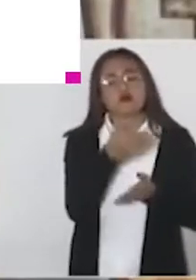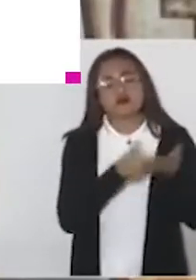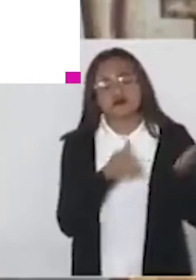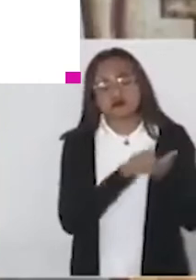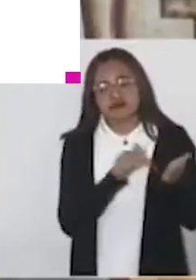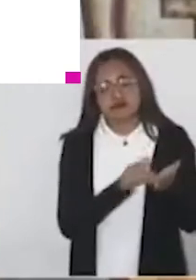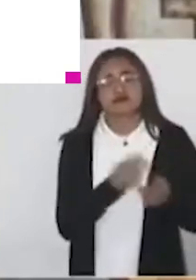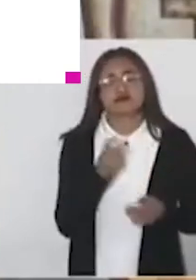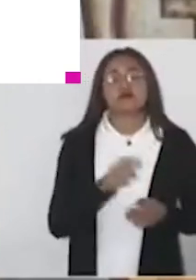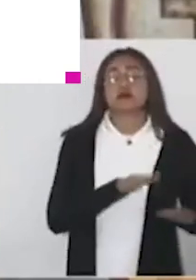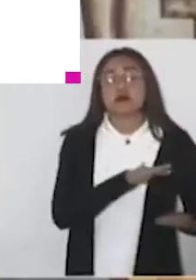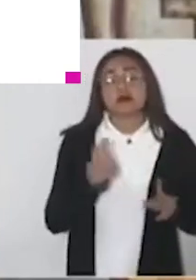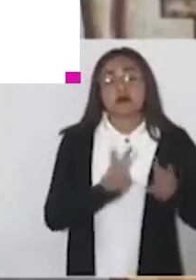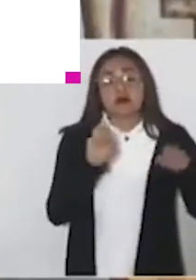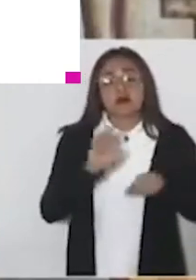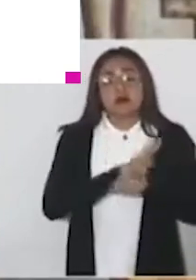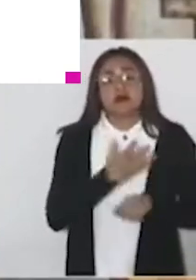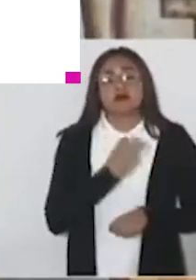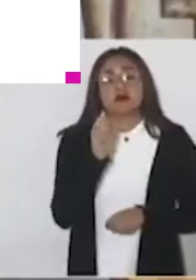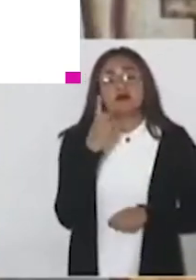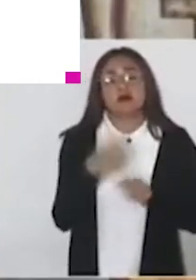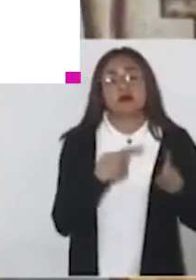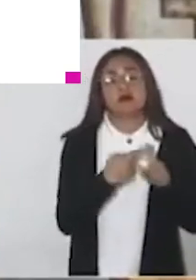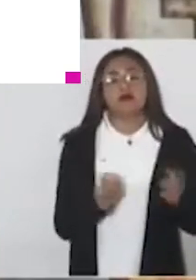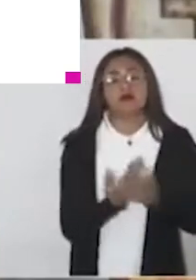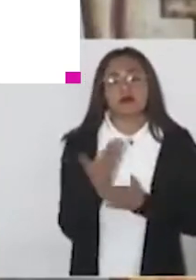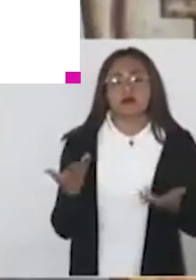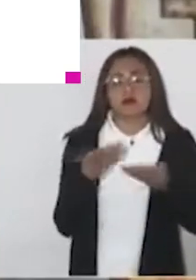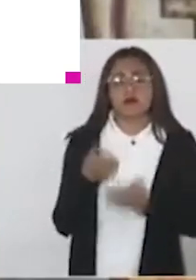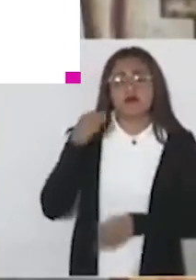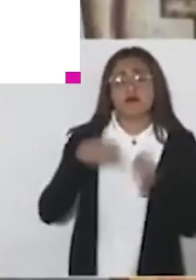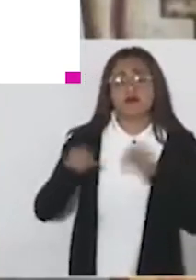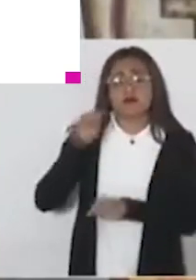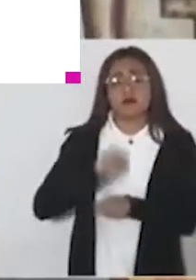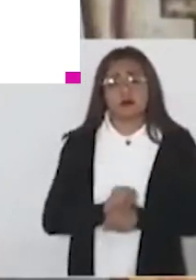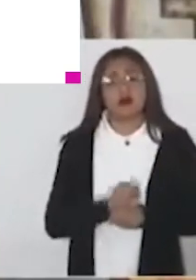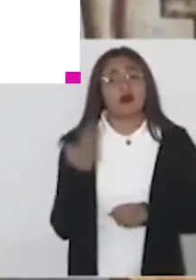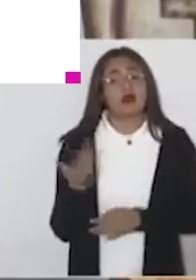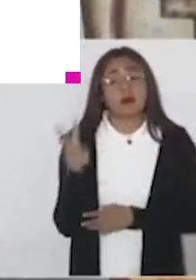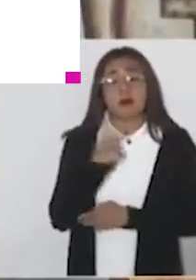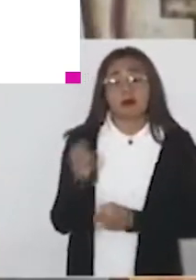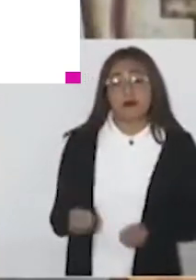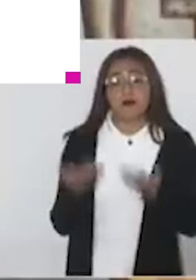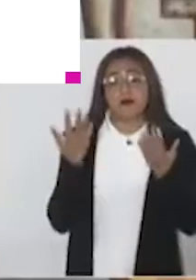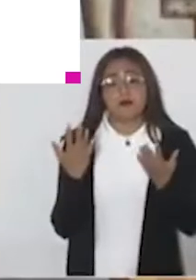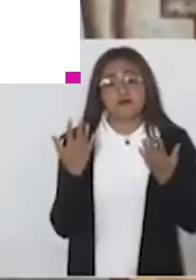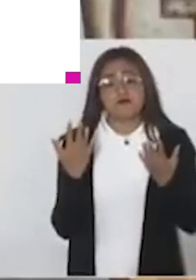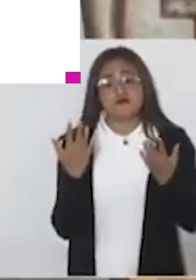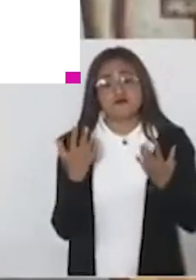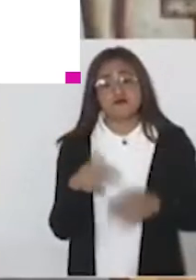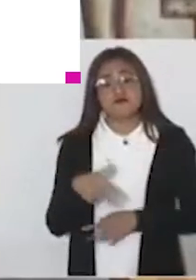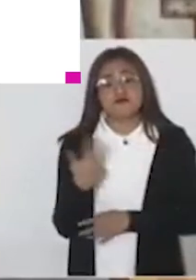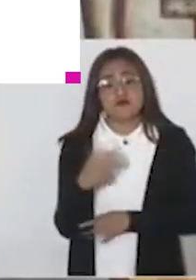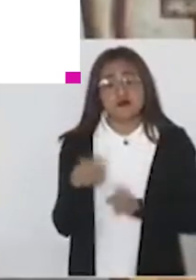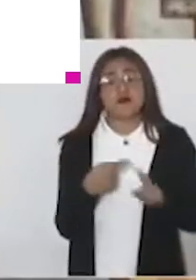en diciembre llegará la sexta ola de contagios de coronavirus. Dijo que se tiene previsto que aumenten los casos de